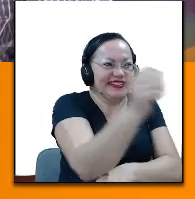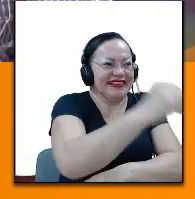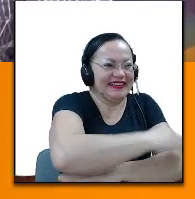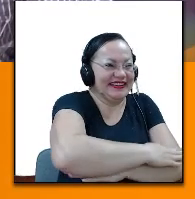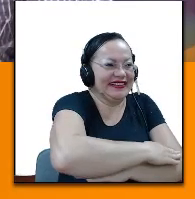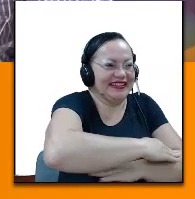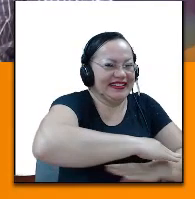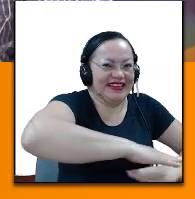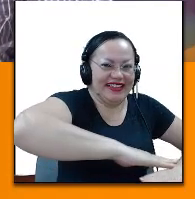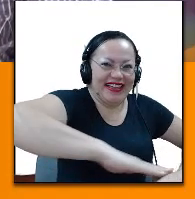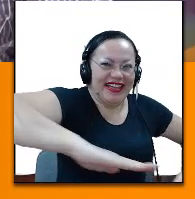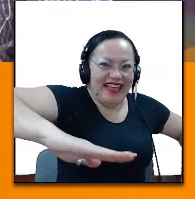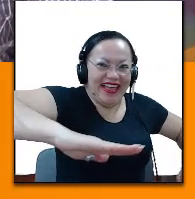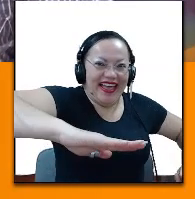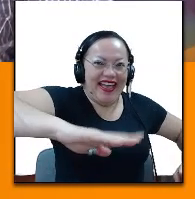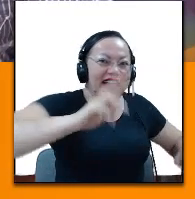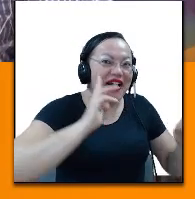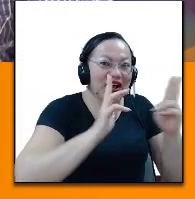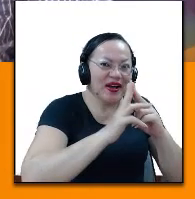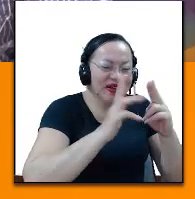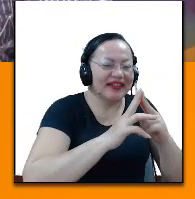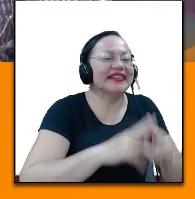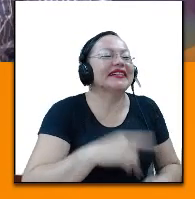tiene Dorexpo, de estas grúas que tienen las...